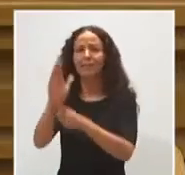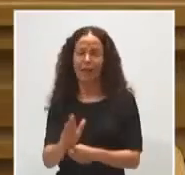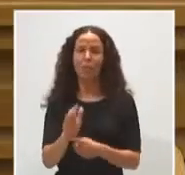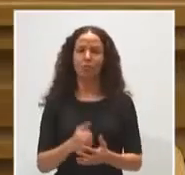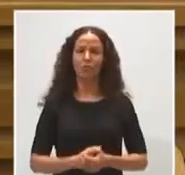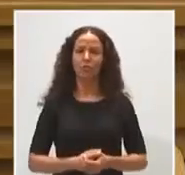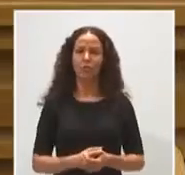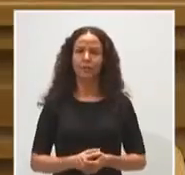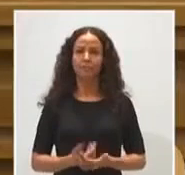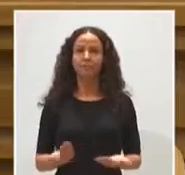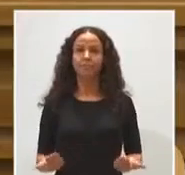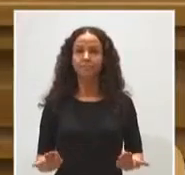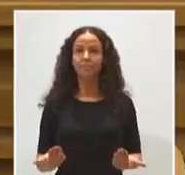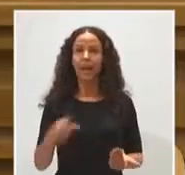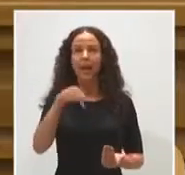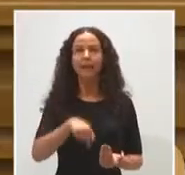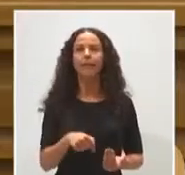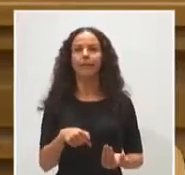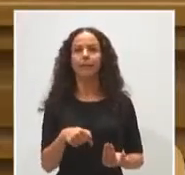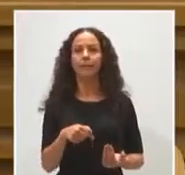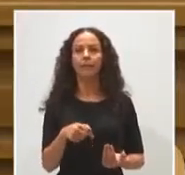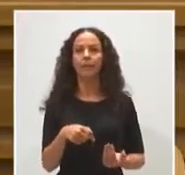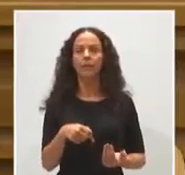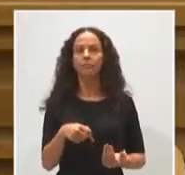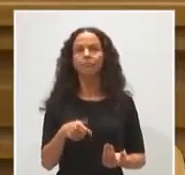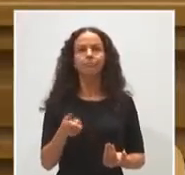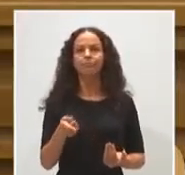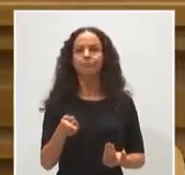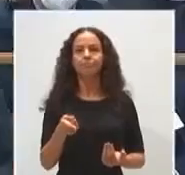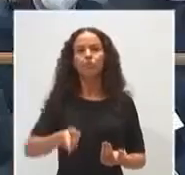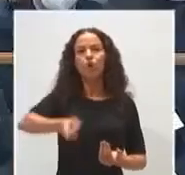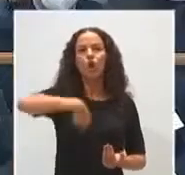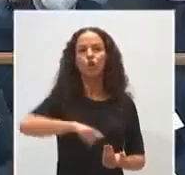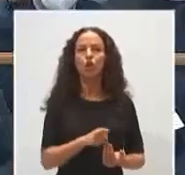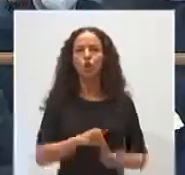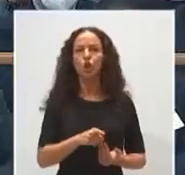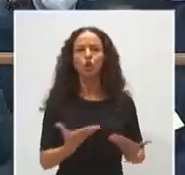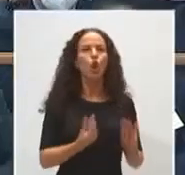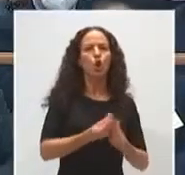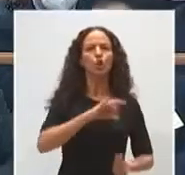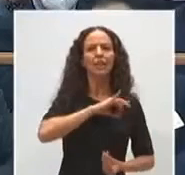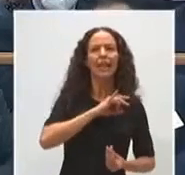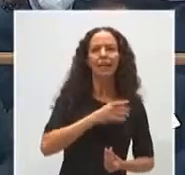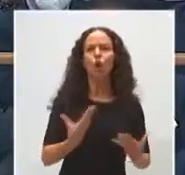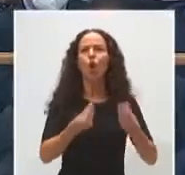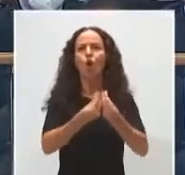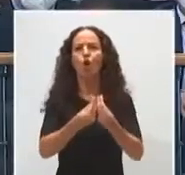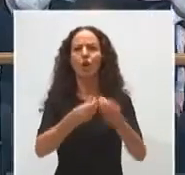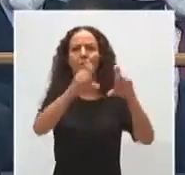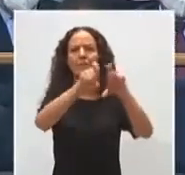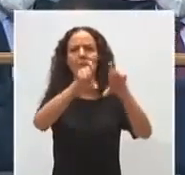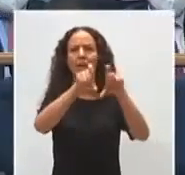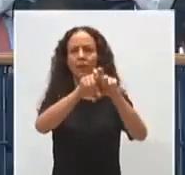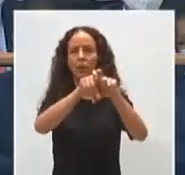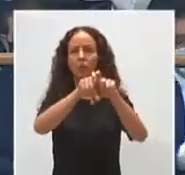y aquí hay una senda un itinerario que estamos recorriendo de la mano de sindicatos de empresarios de los mayoritarios